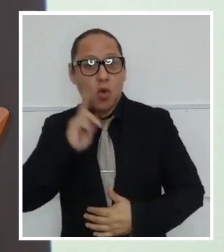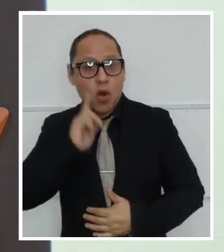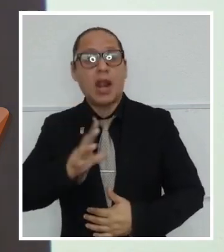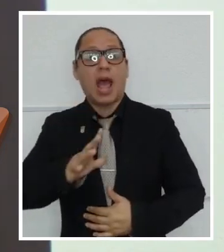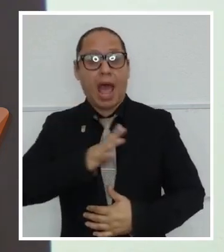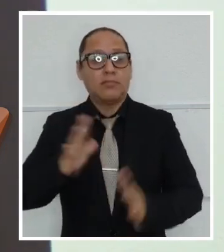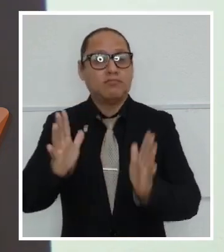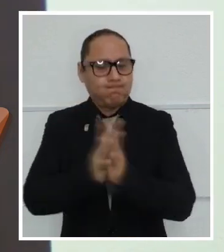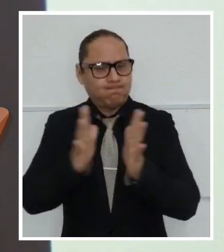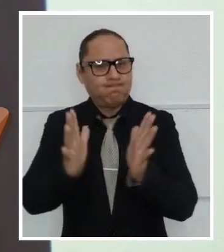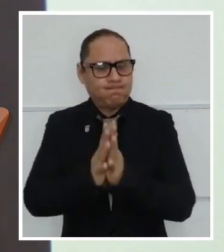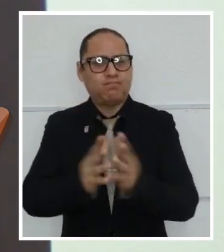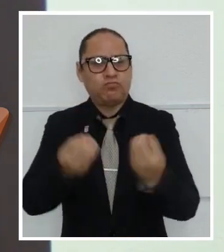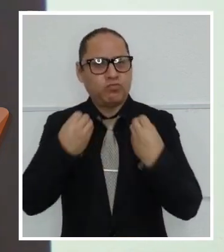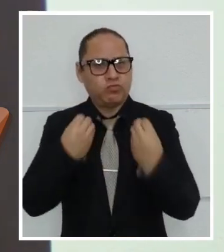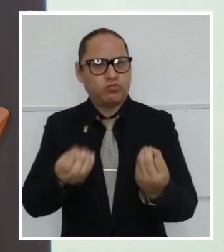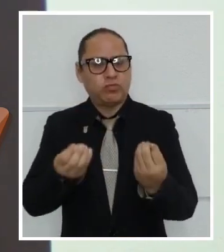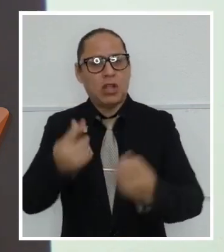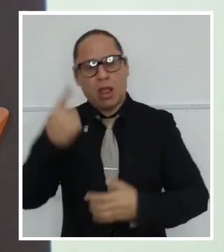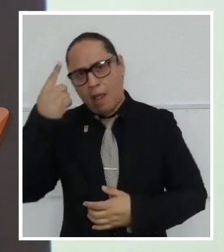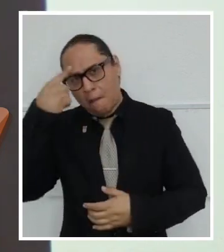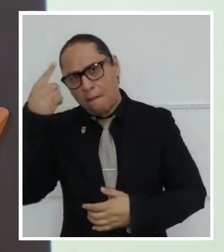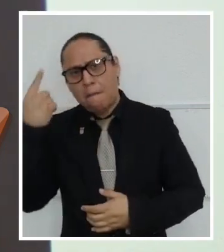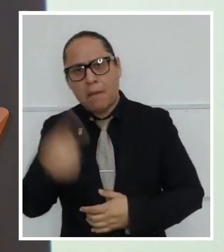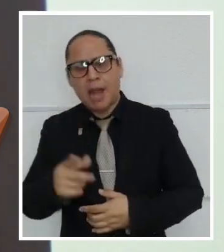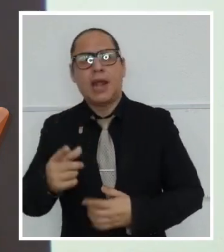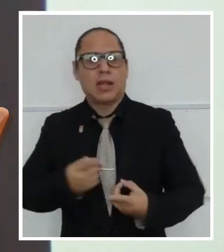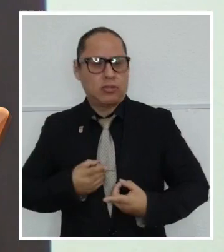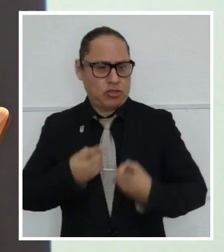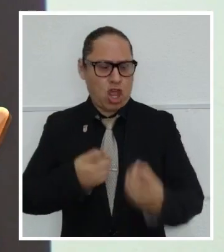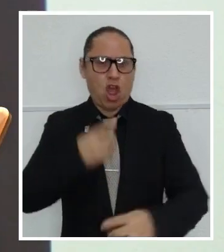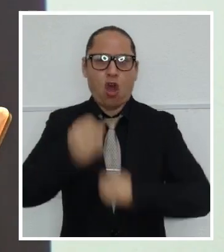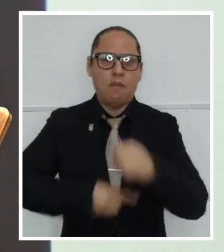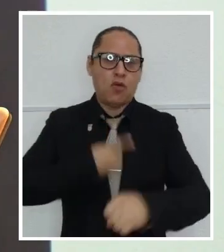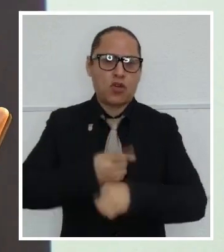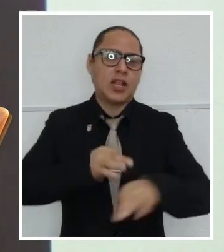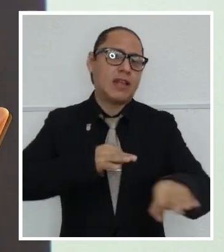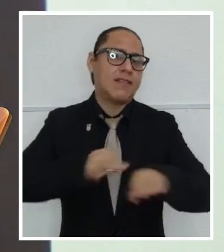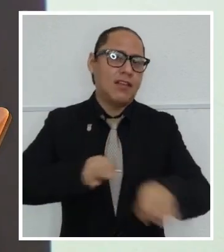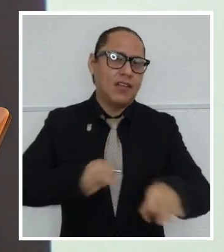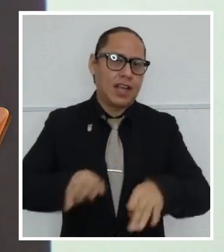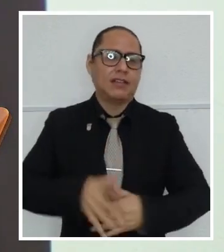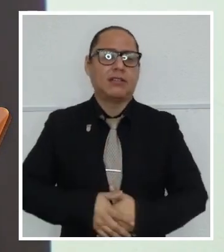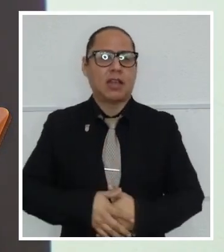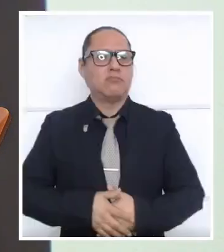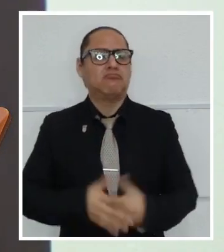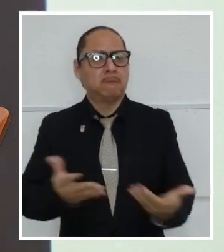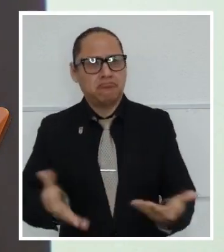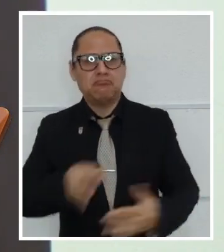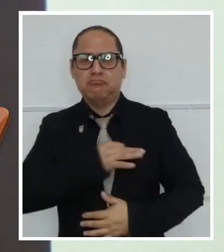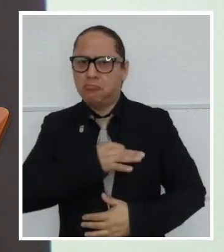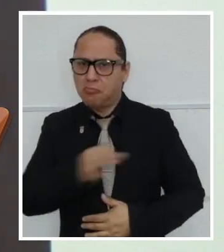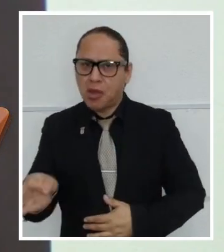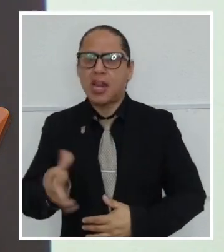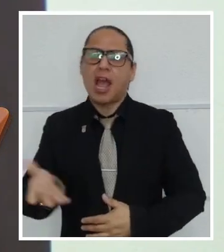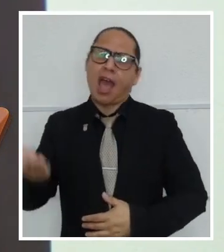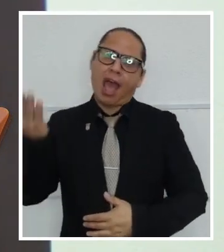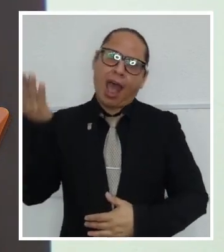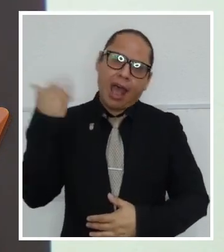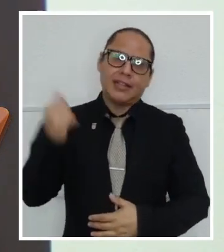tocado luchar incluso para que nos den la oportunidad de trabajar en labores que antes se